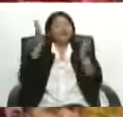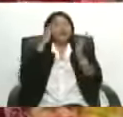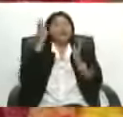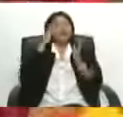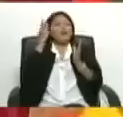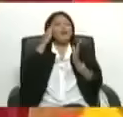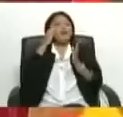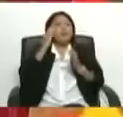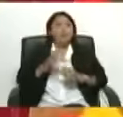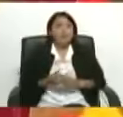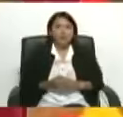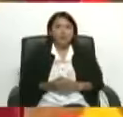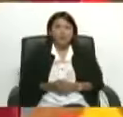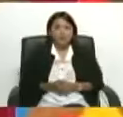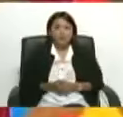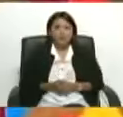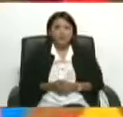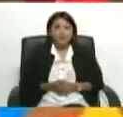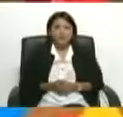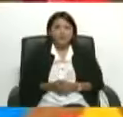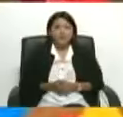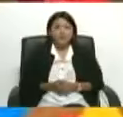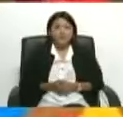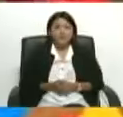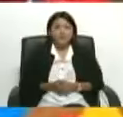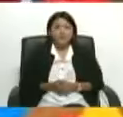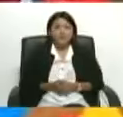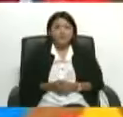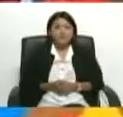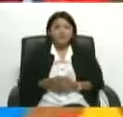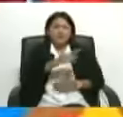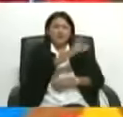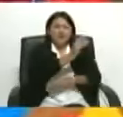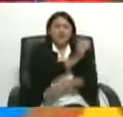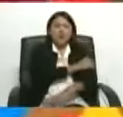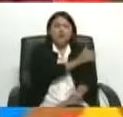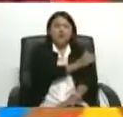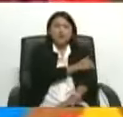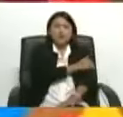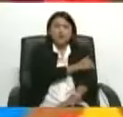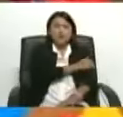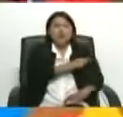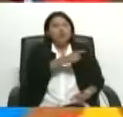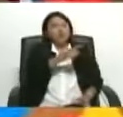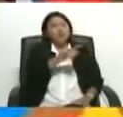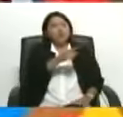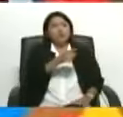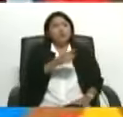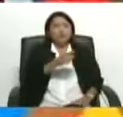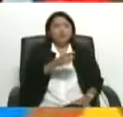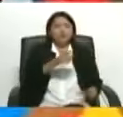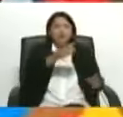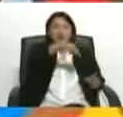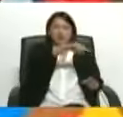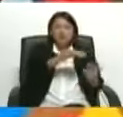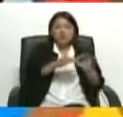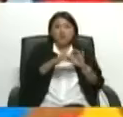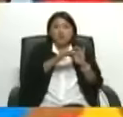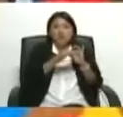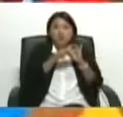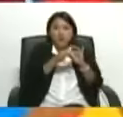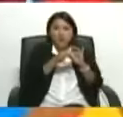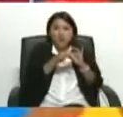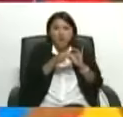Sabemos nosotros que dentro de la oposición lo que los une con